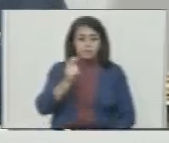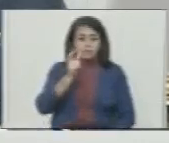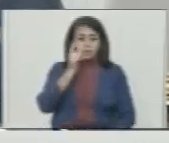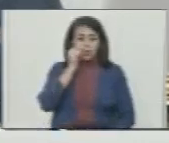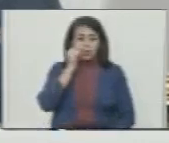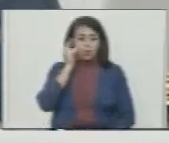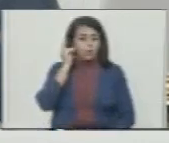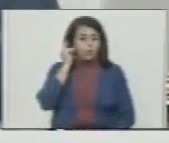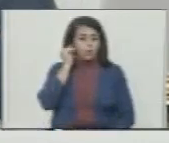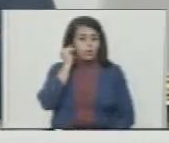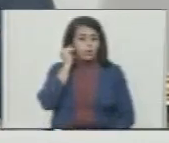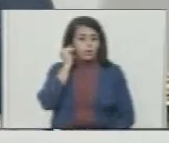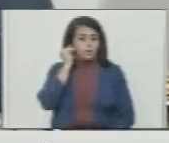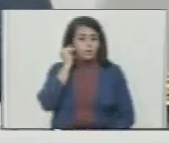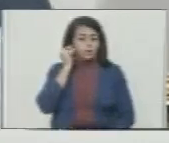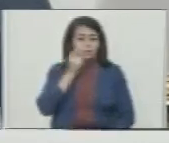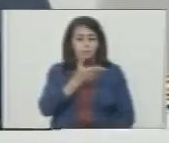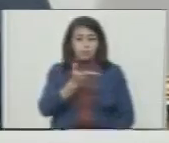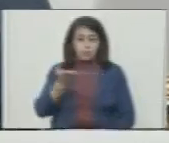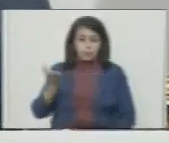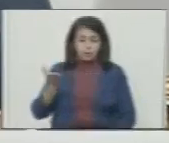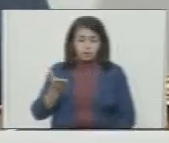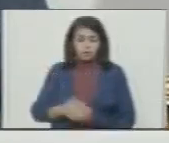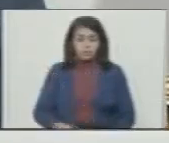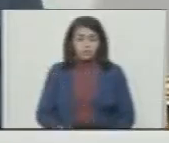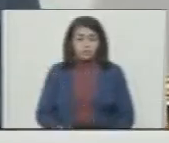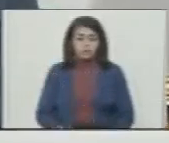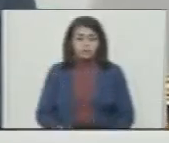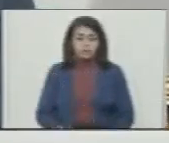diputados y diputadas.